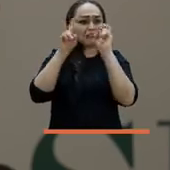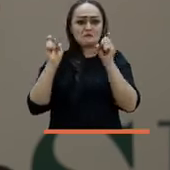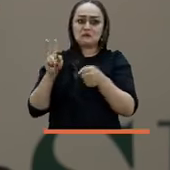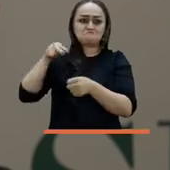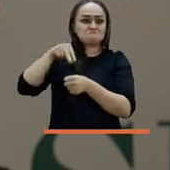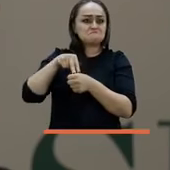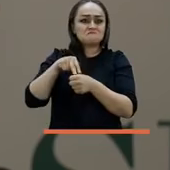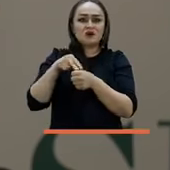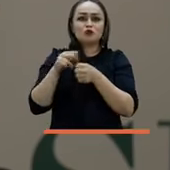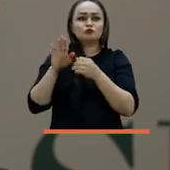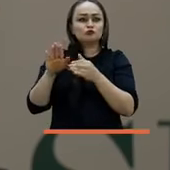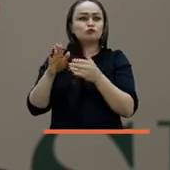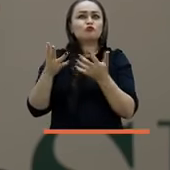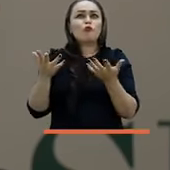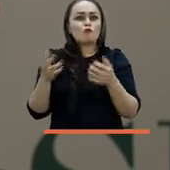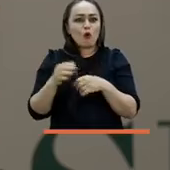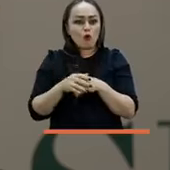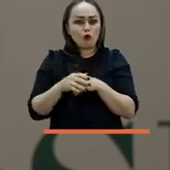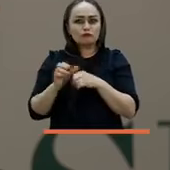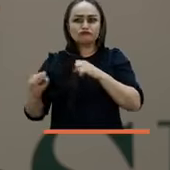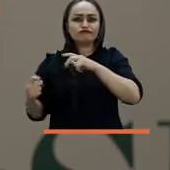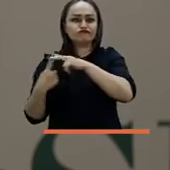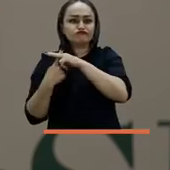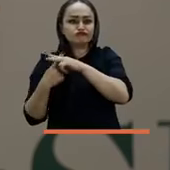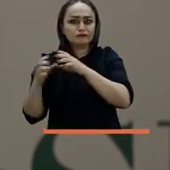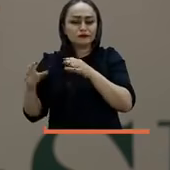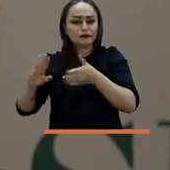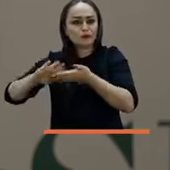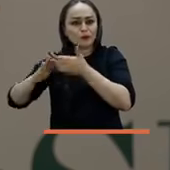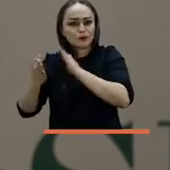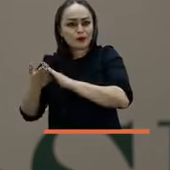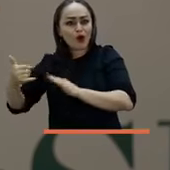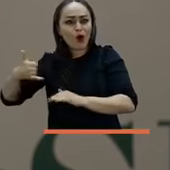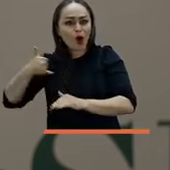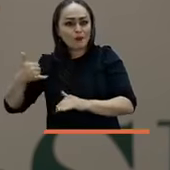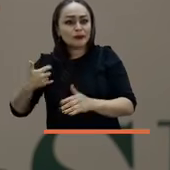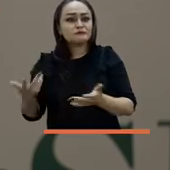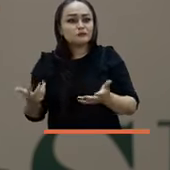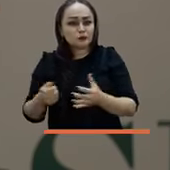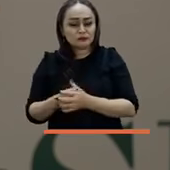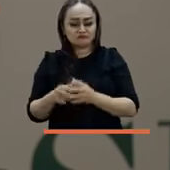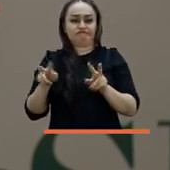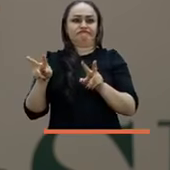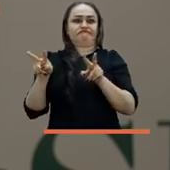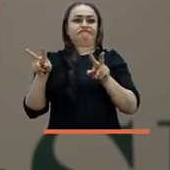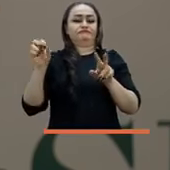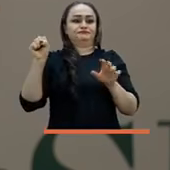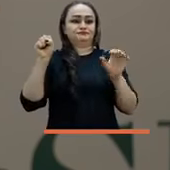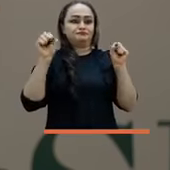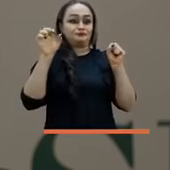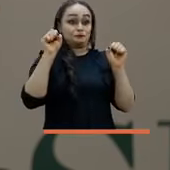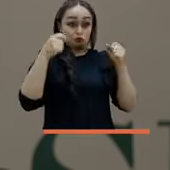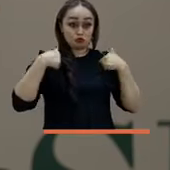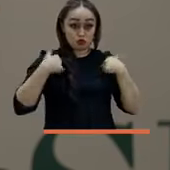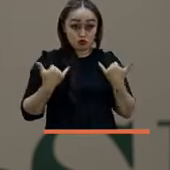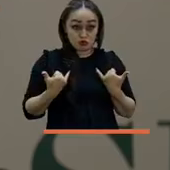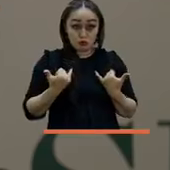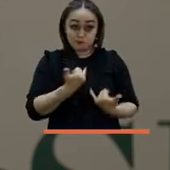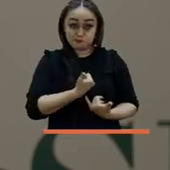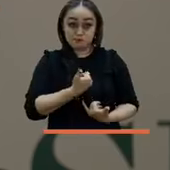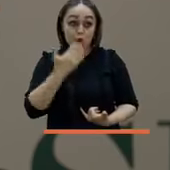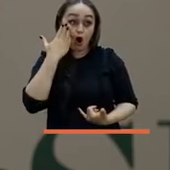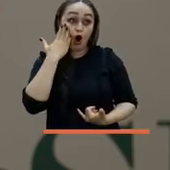raíces donde estamos y los jóvenes también porque me pude dar de cuenta y ahorita soy joven